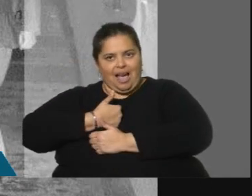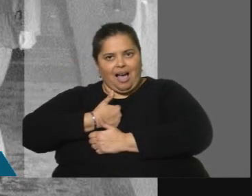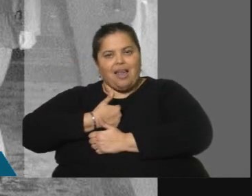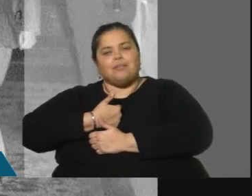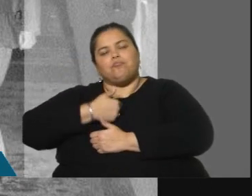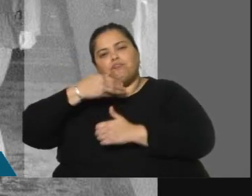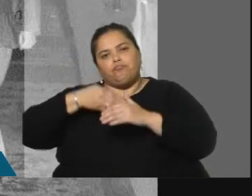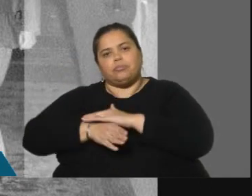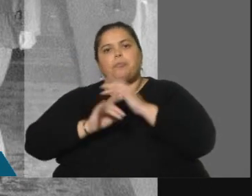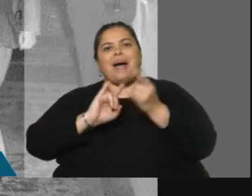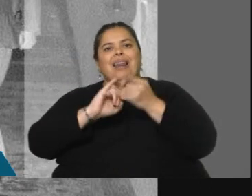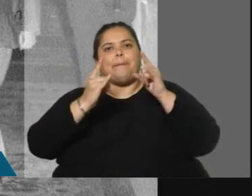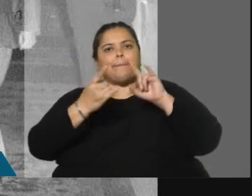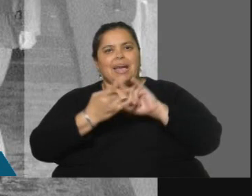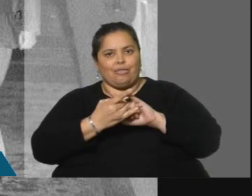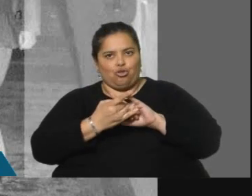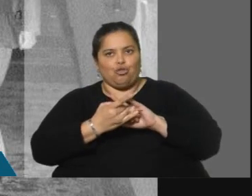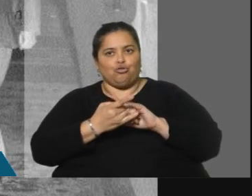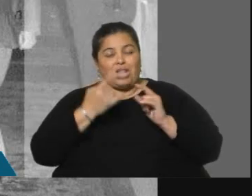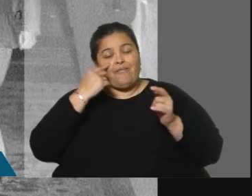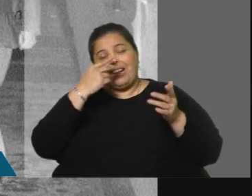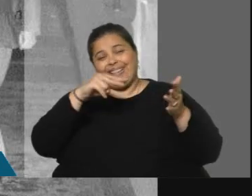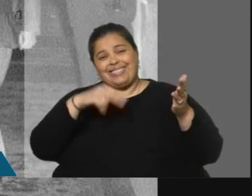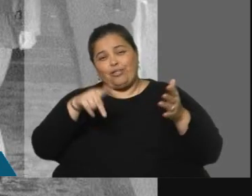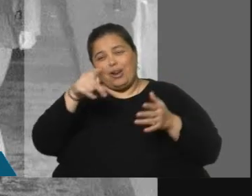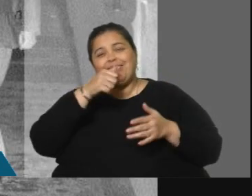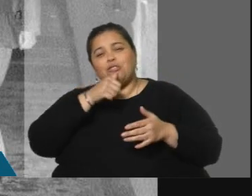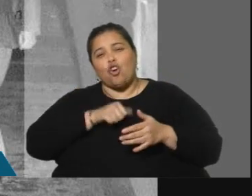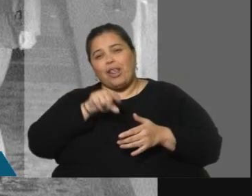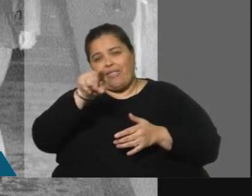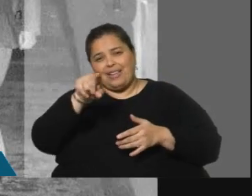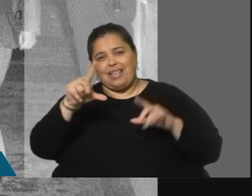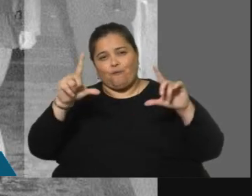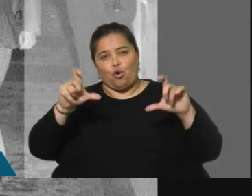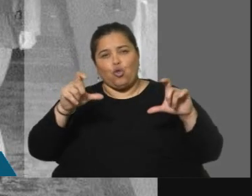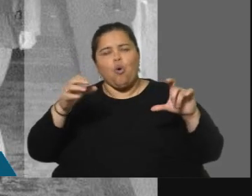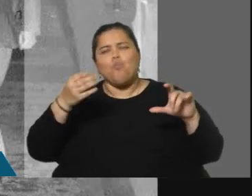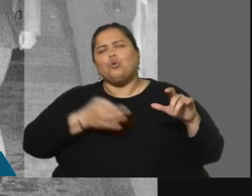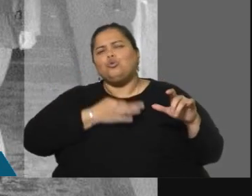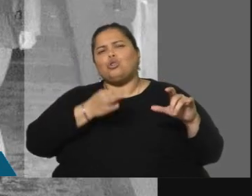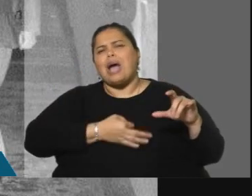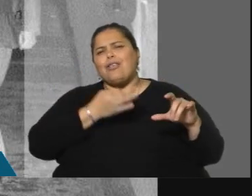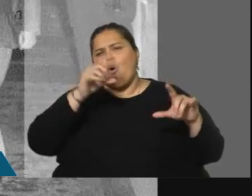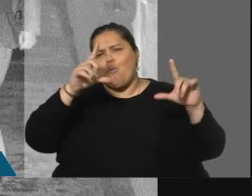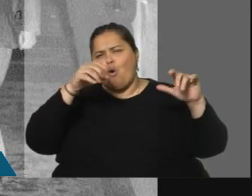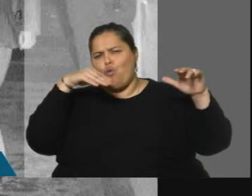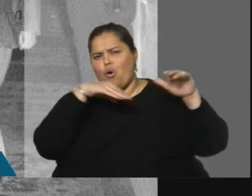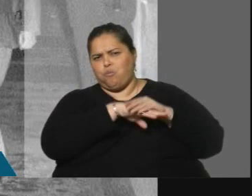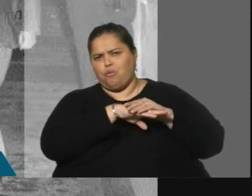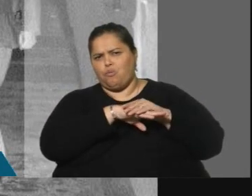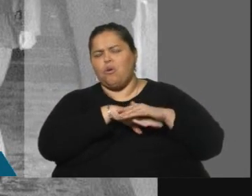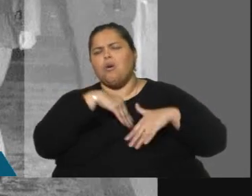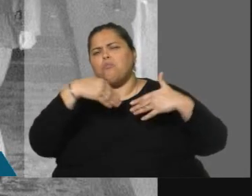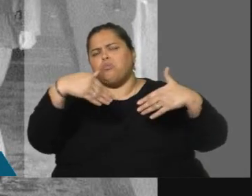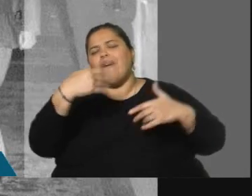ayer estaba justo el repasando la historia de la foto como 20 años después se conoció la foto que esta foto y